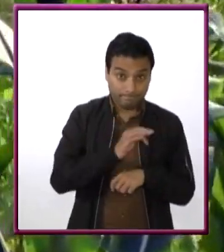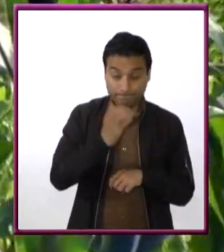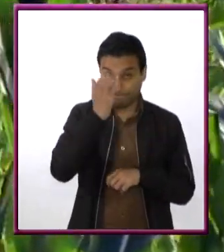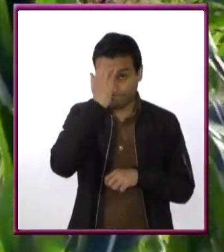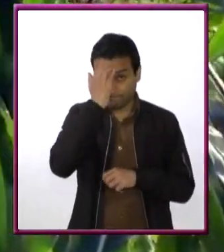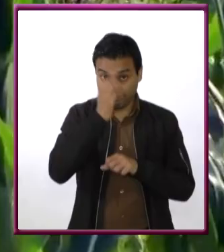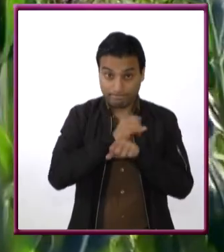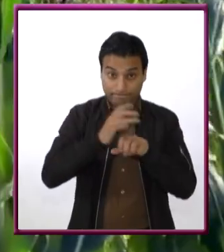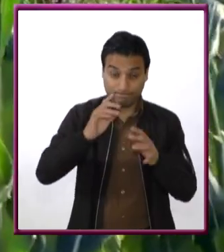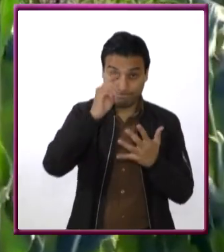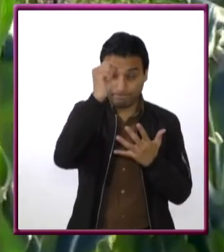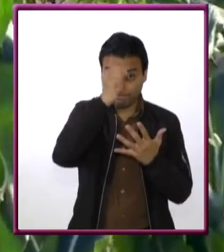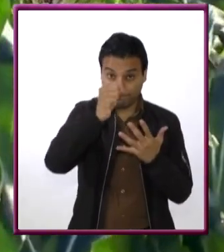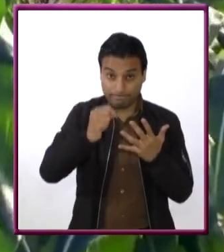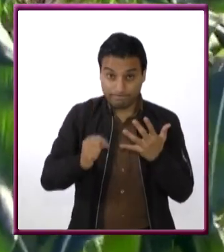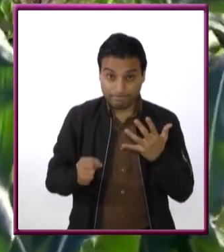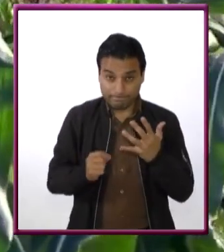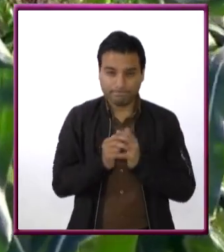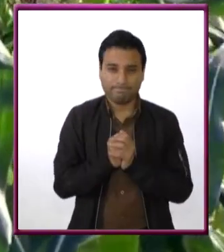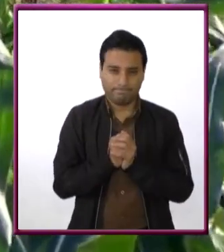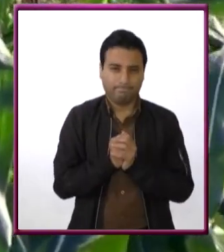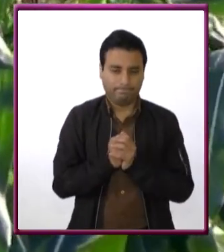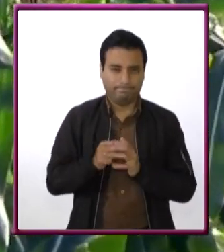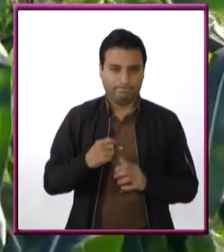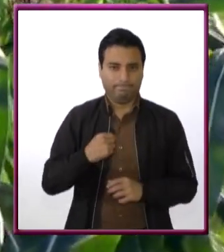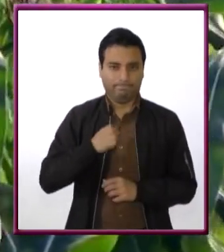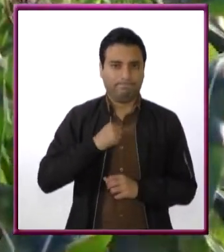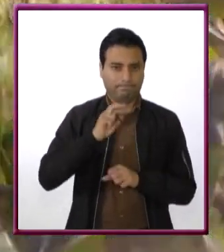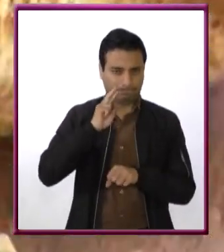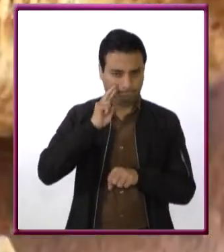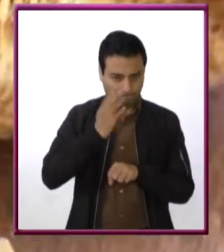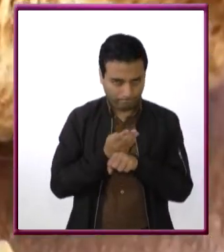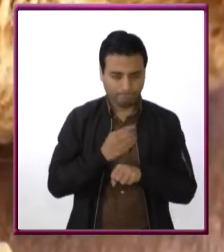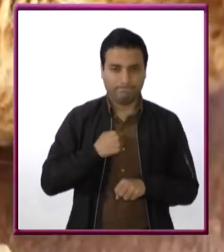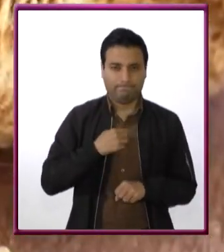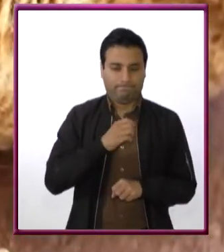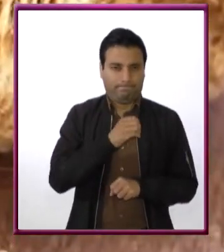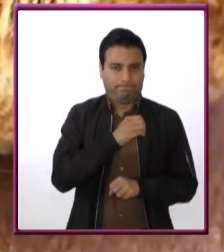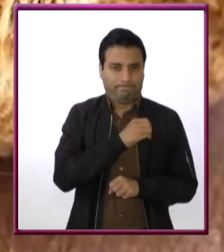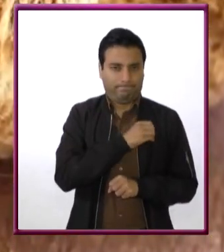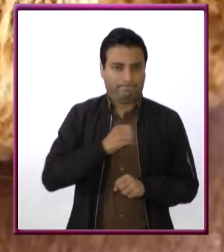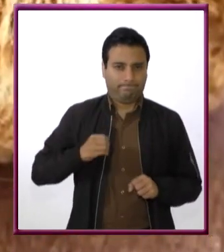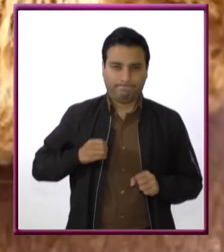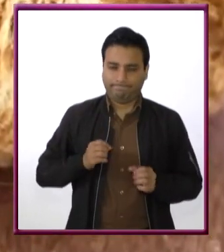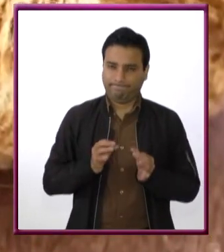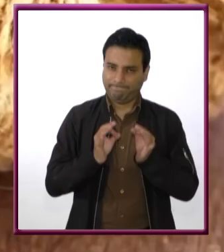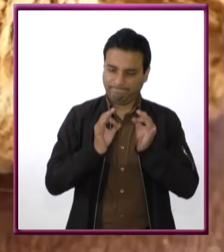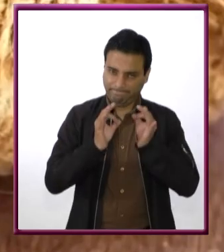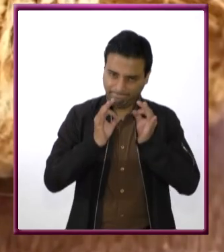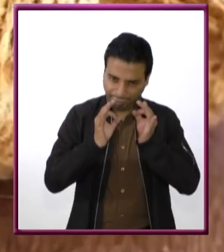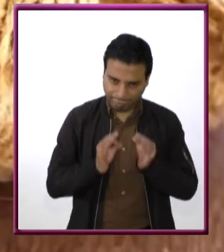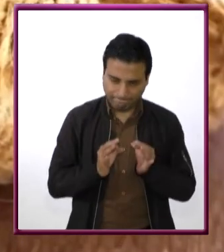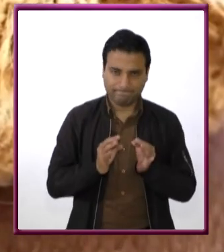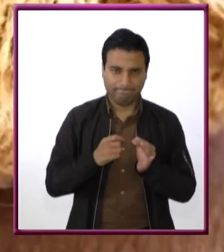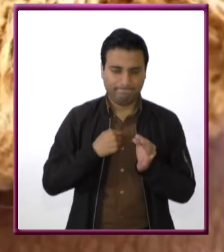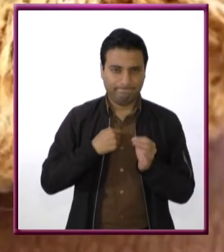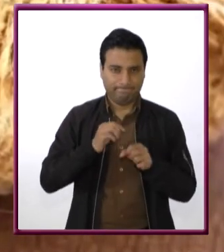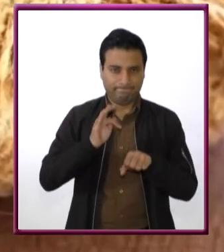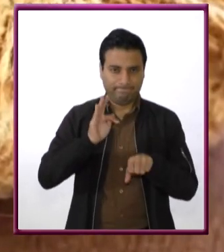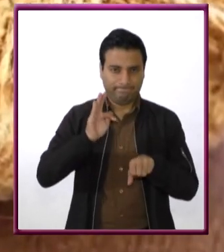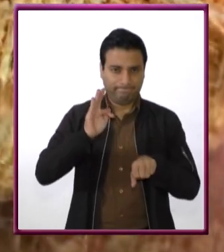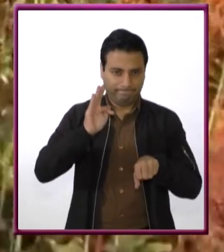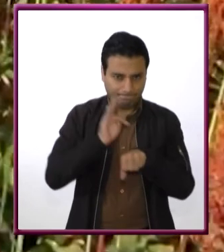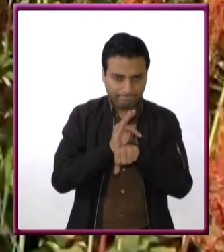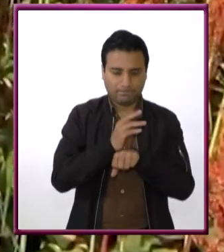tener datos duros, tenemos el compromiso y la obligación de participar en este cambio